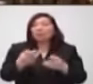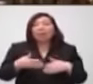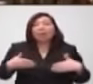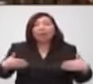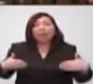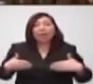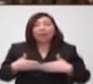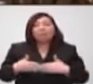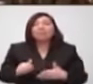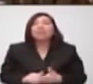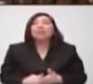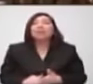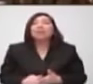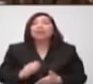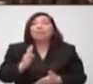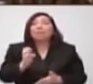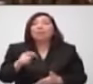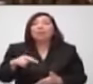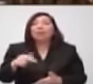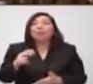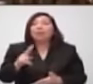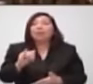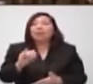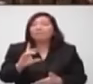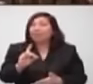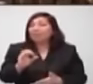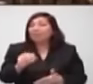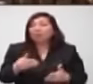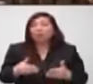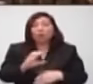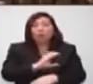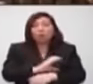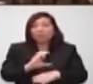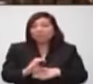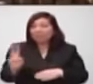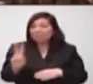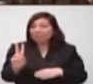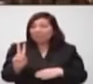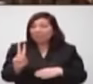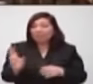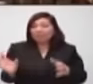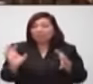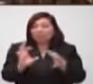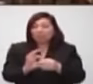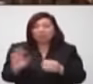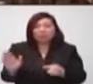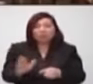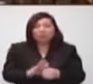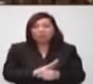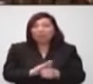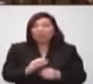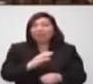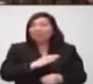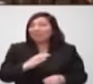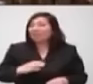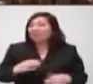avenida, por la Benavides? Va de frente a la Costa Verde, y la Costa Verde va a estar vinculada totalmente, porque el Callao